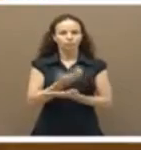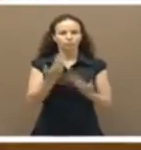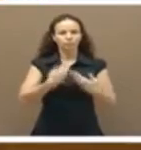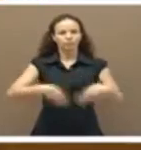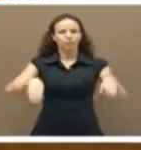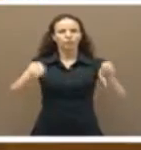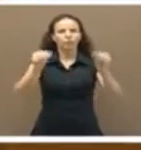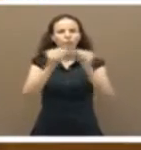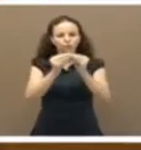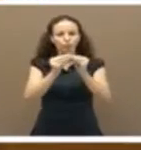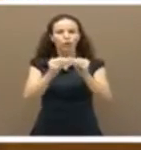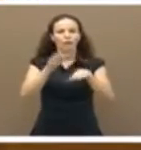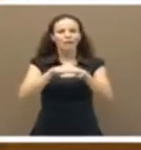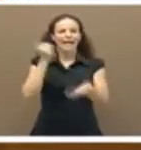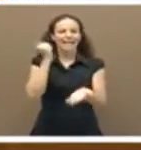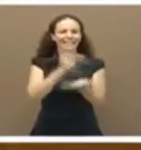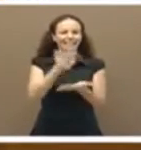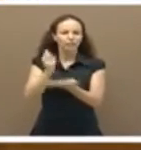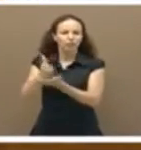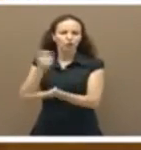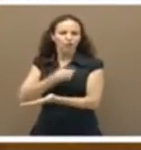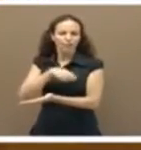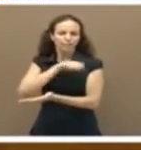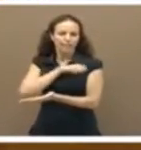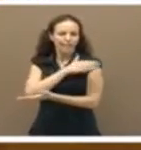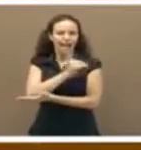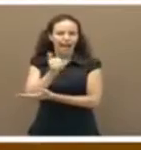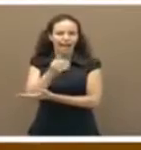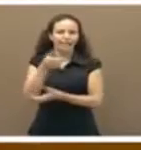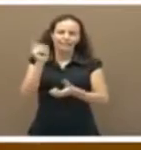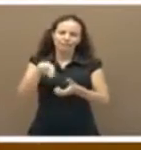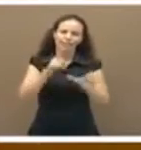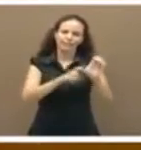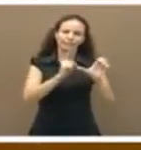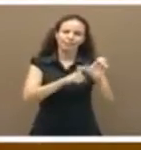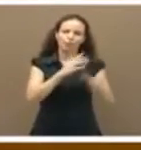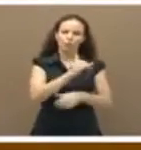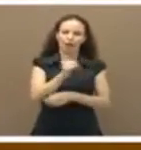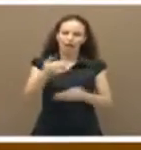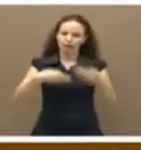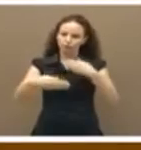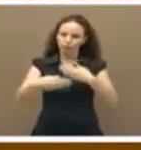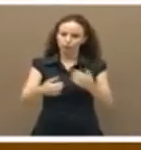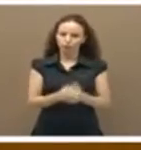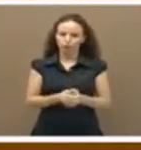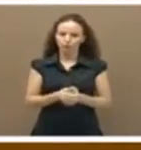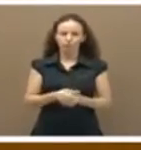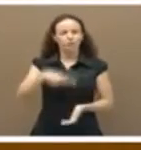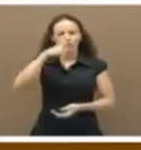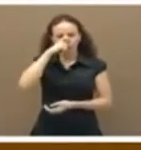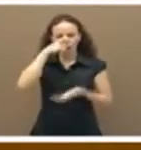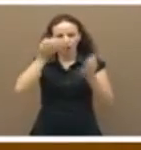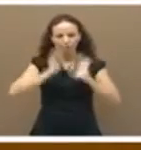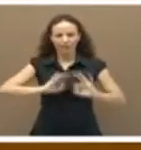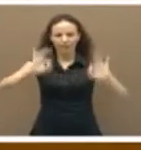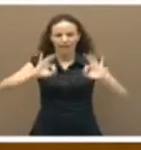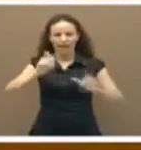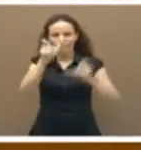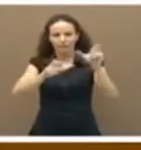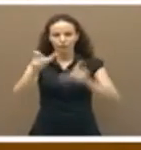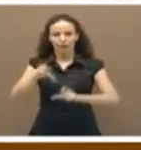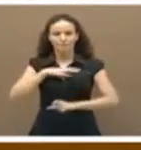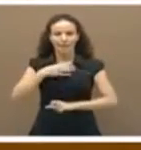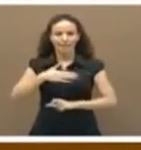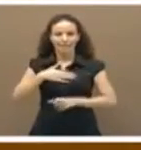los importantes retos que tiene España y que tiene Extremadura por delante. Mi recuerdo especial a los que mañana no